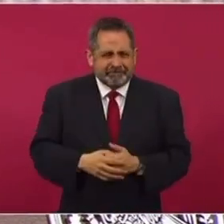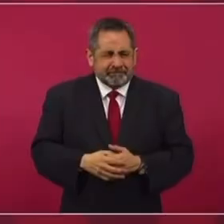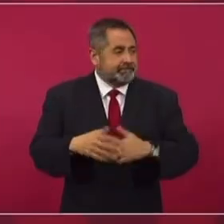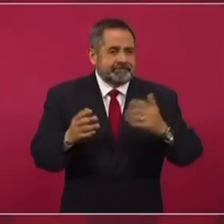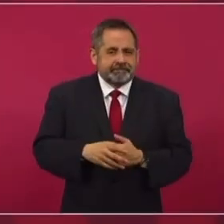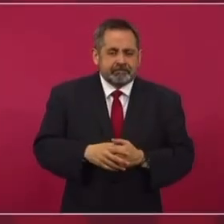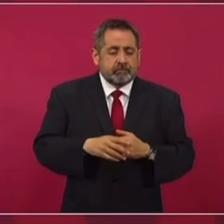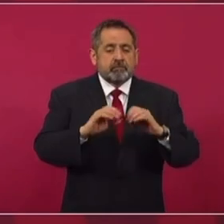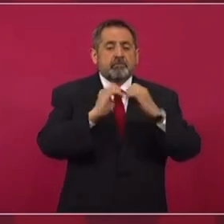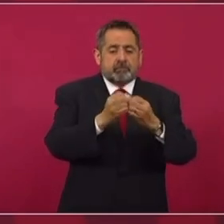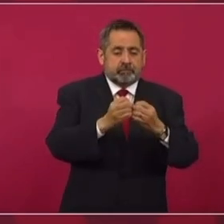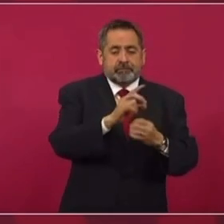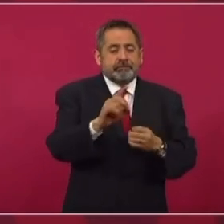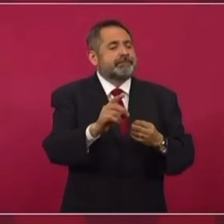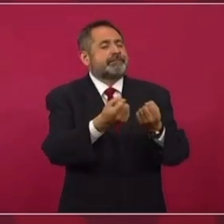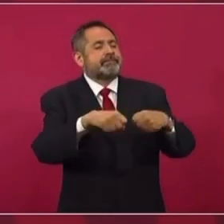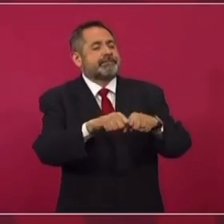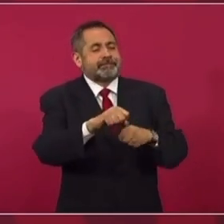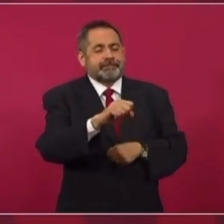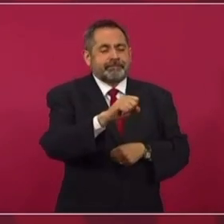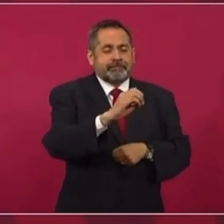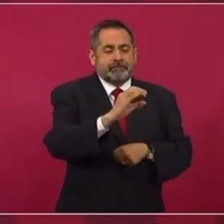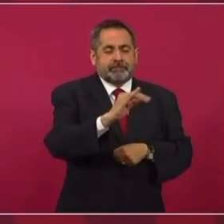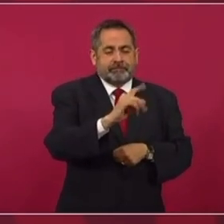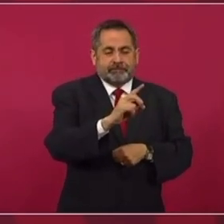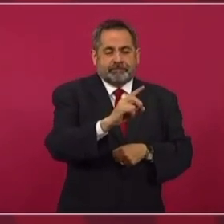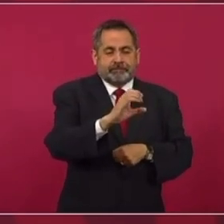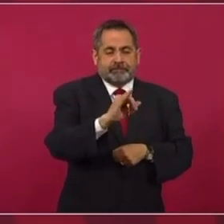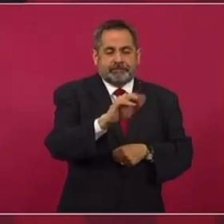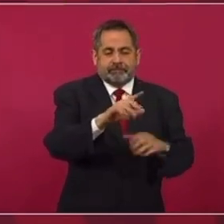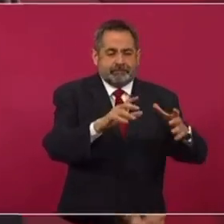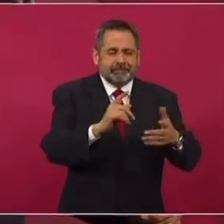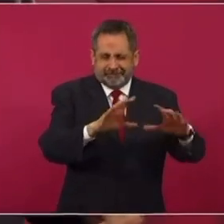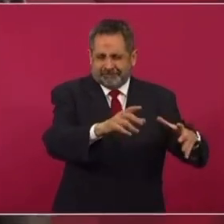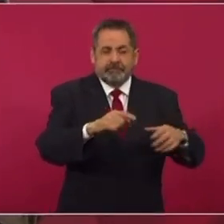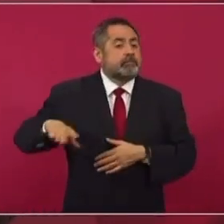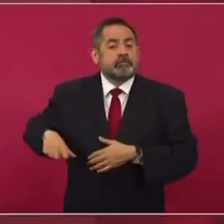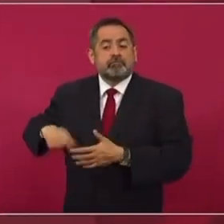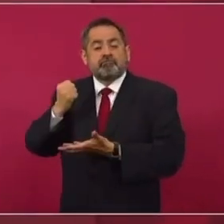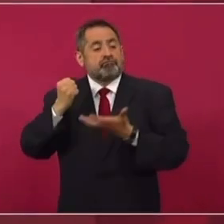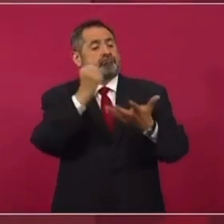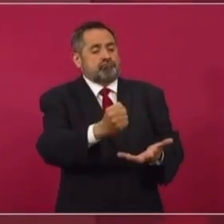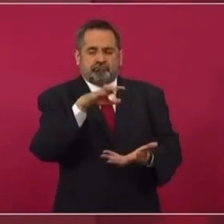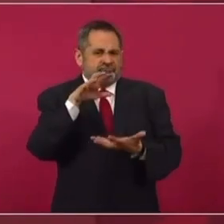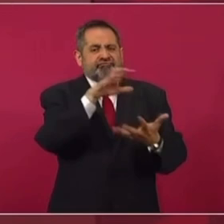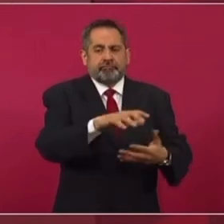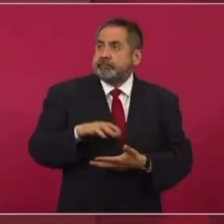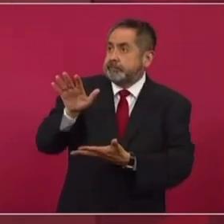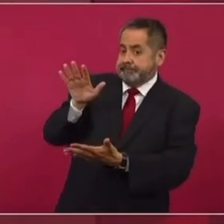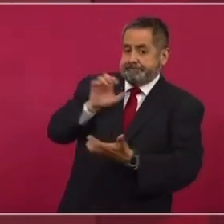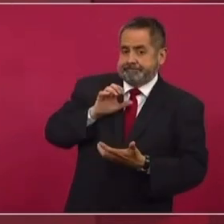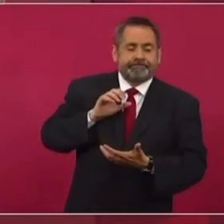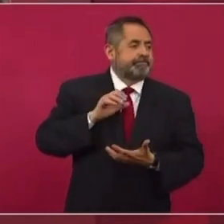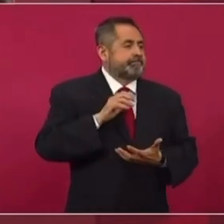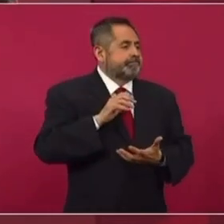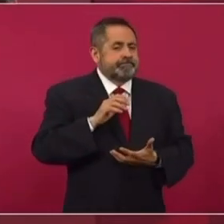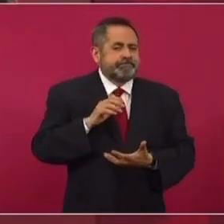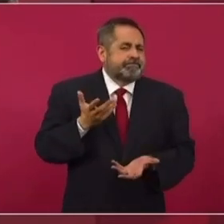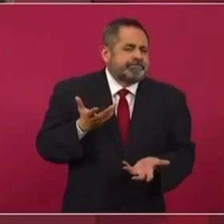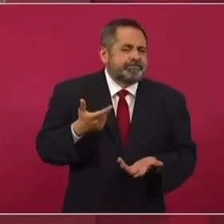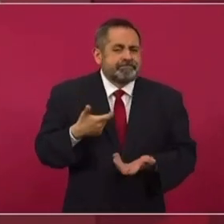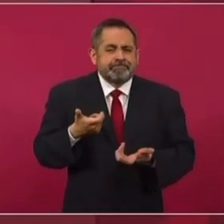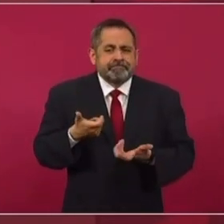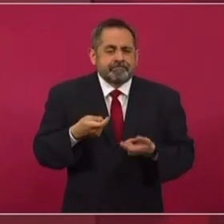o organizaciones de la sociedad civil. Entonces les daban dinero y esas asociaciones